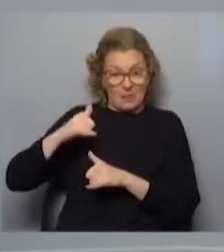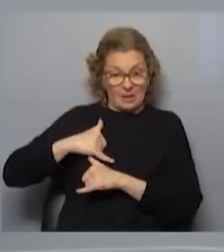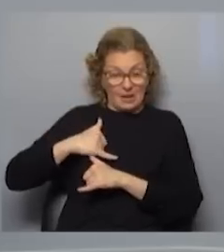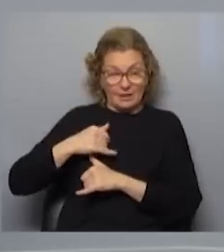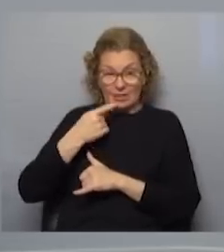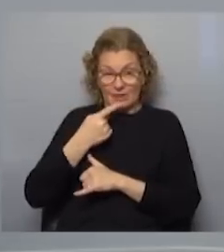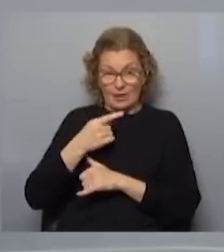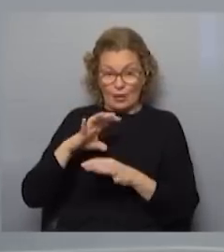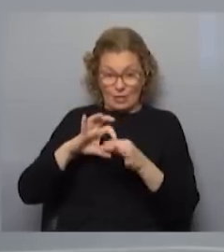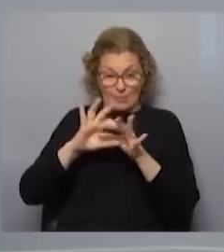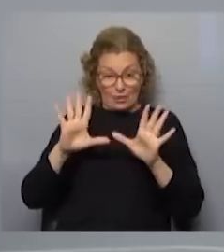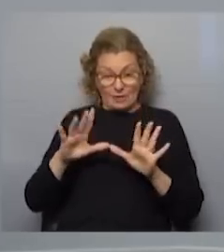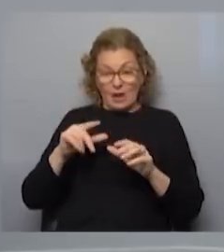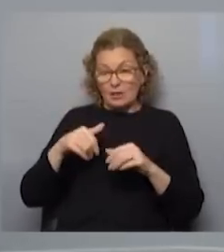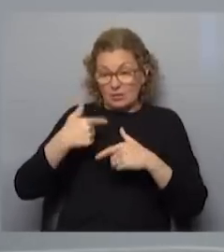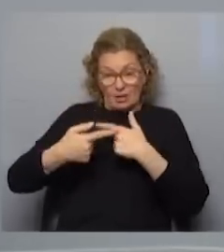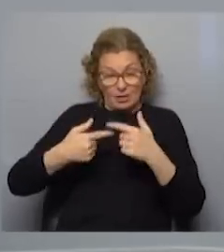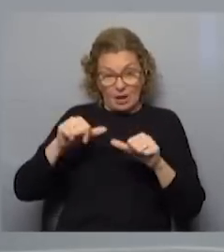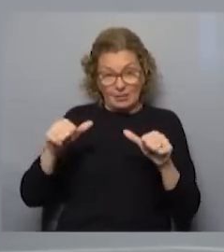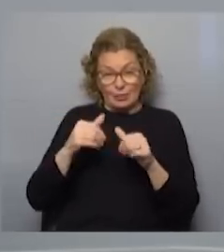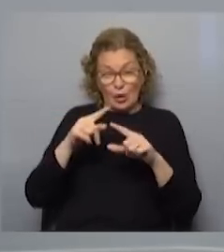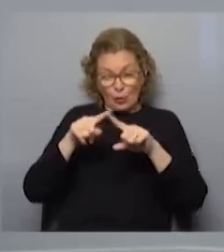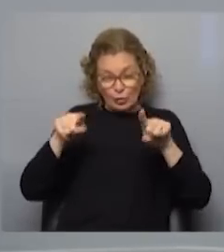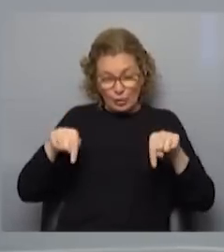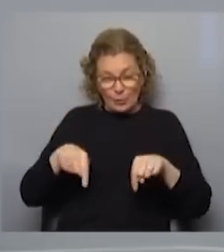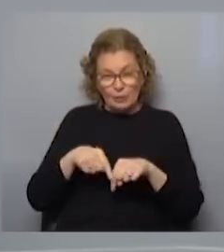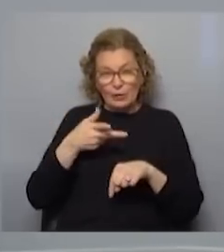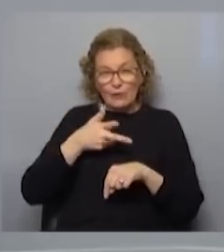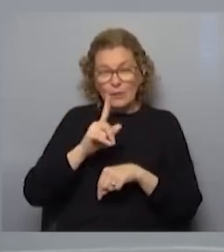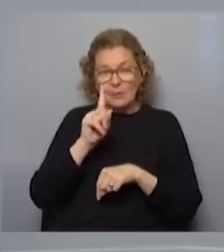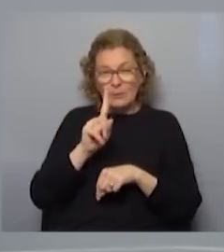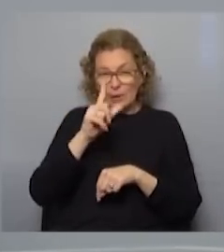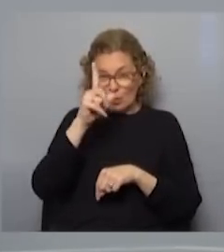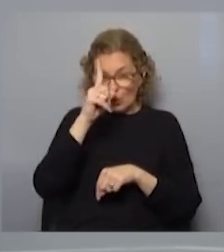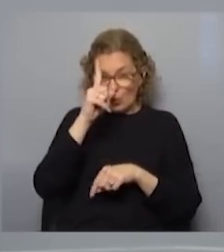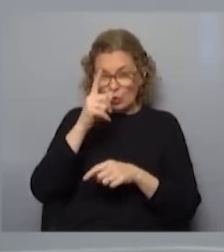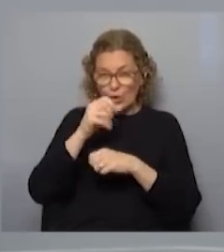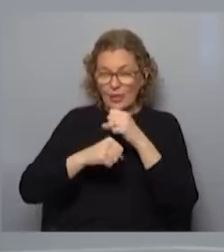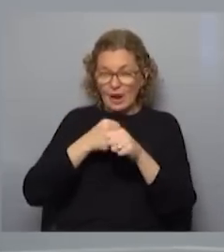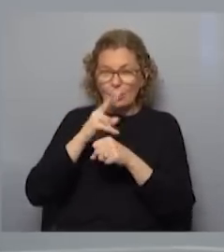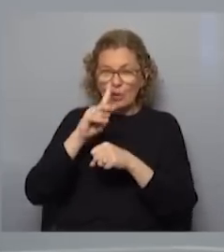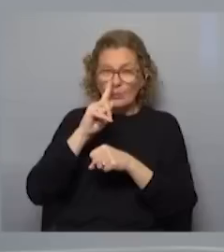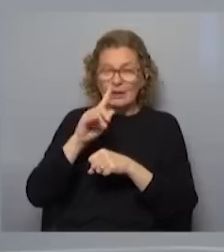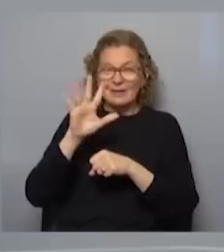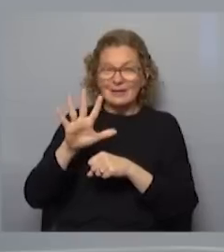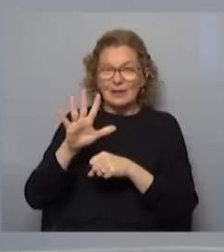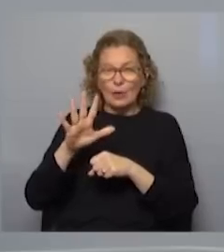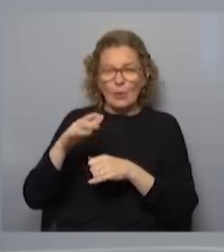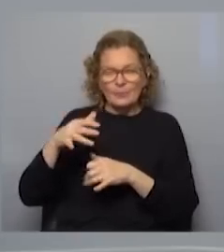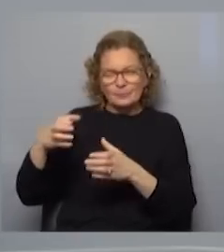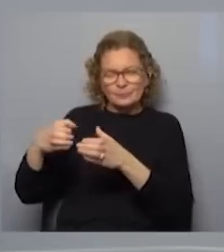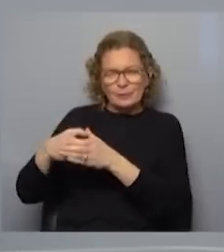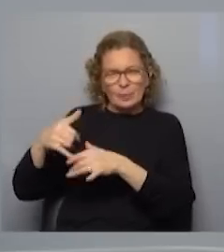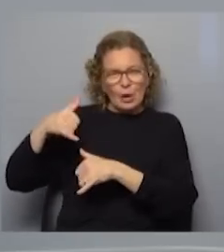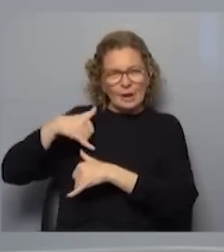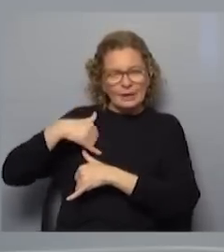en democracia hay un documento fechado el primero de julio del 2005 del Comando en